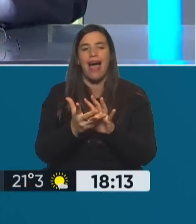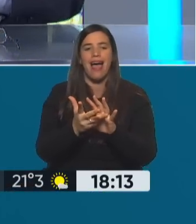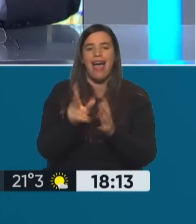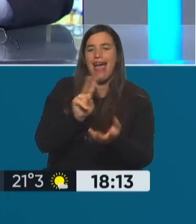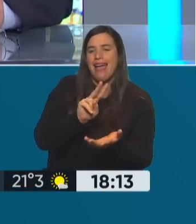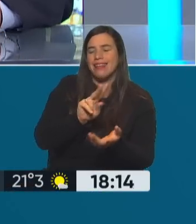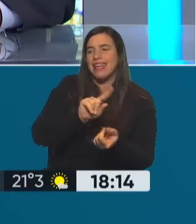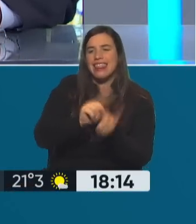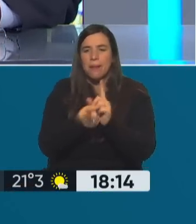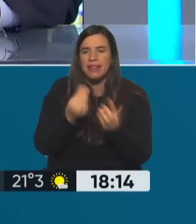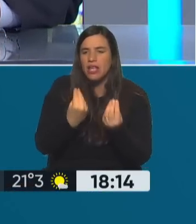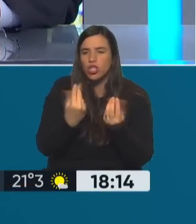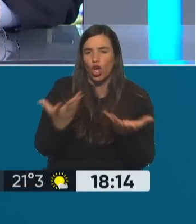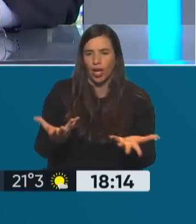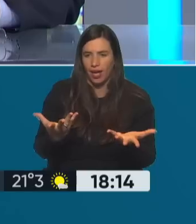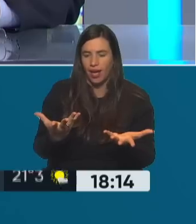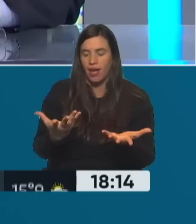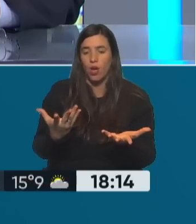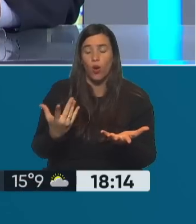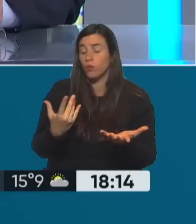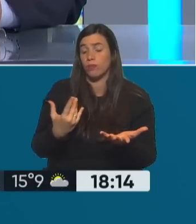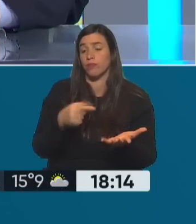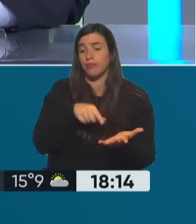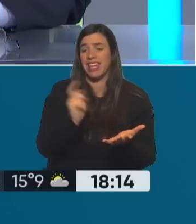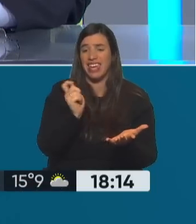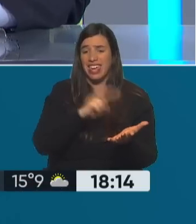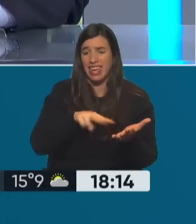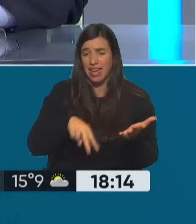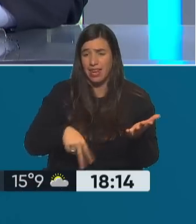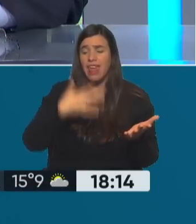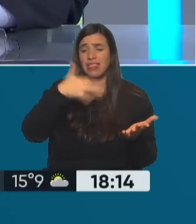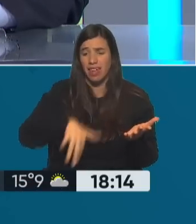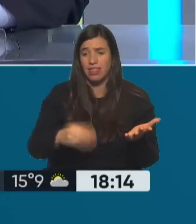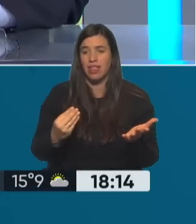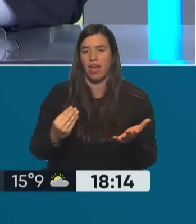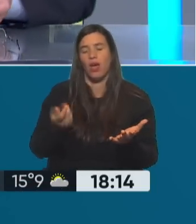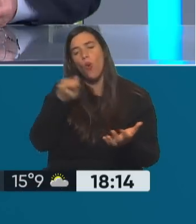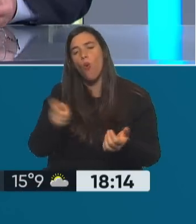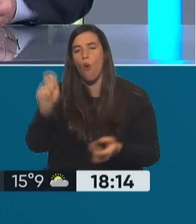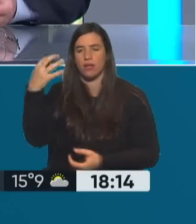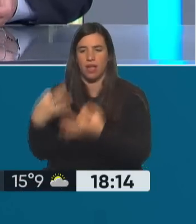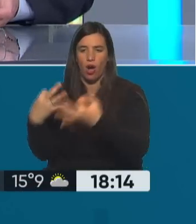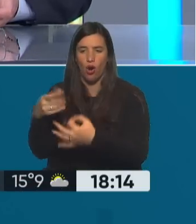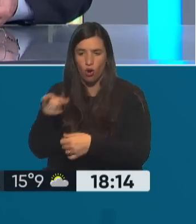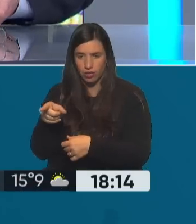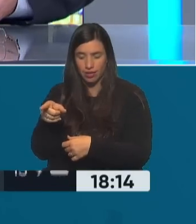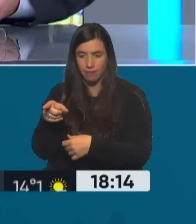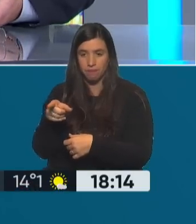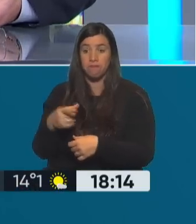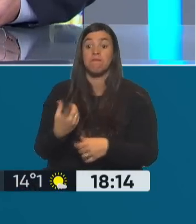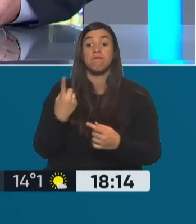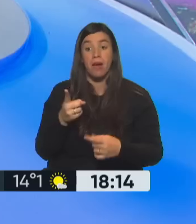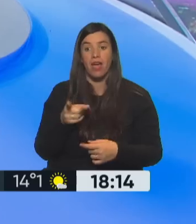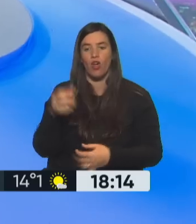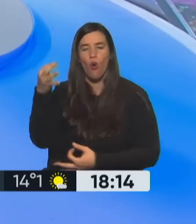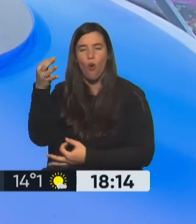decir que los últimos intérpretes de la Corte Suprema son los jueces de la Corte. La Corte encontró una vía oblicua porque la Constitución habla de